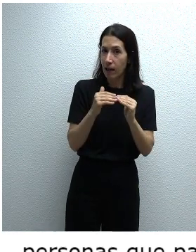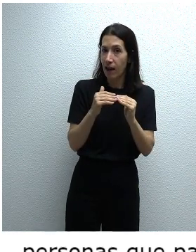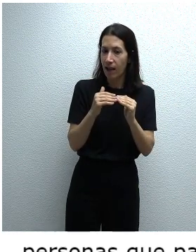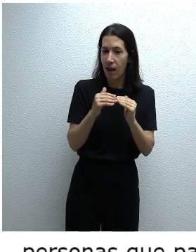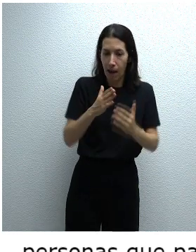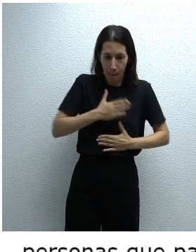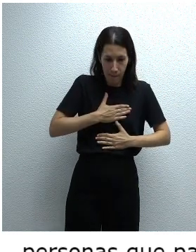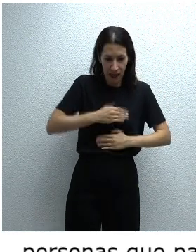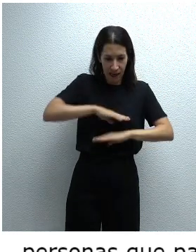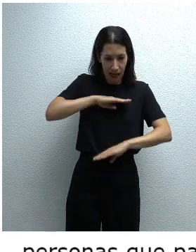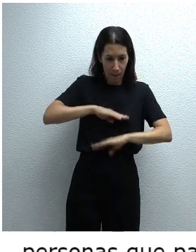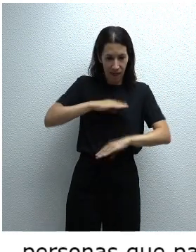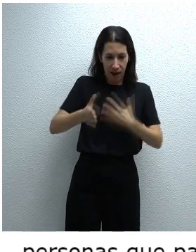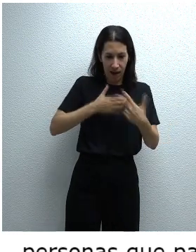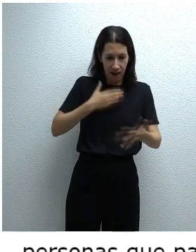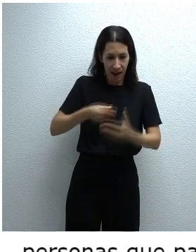propia capacidad